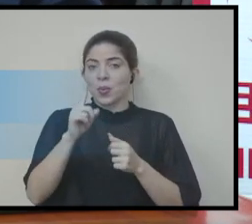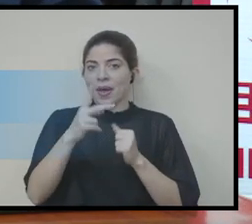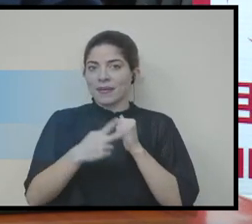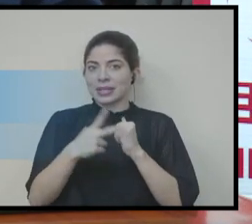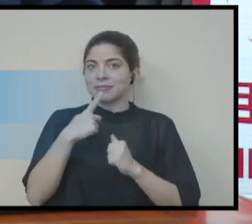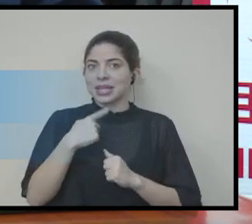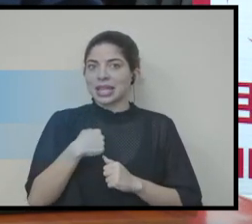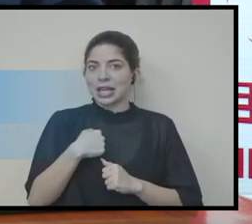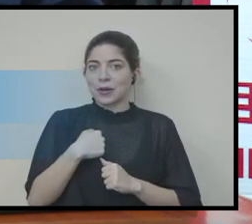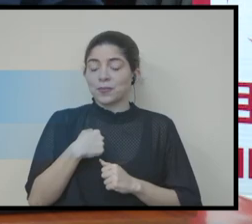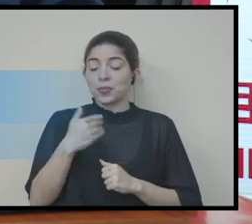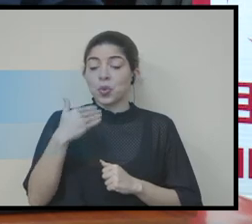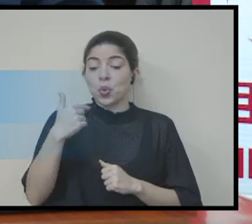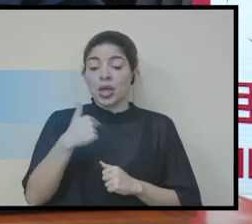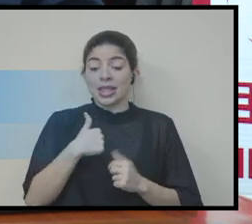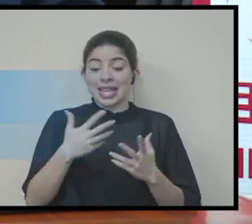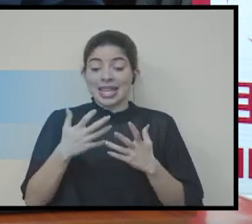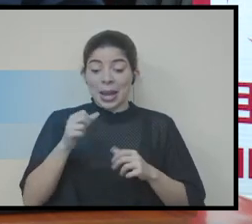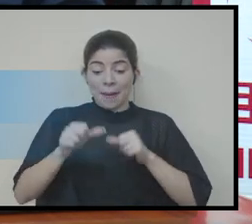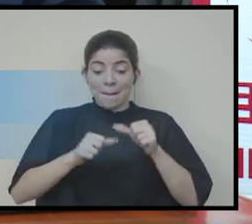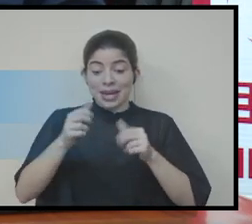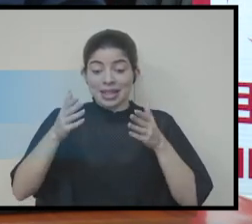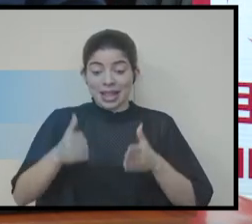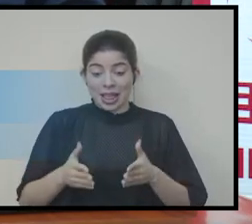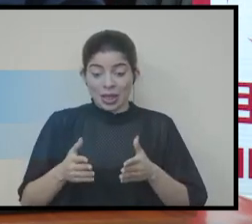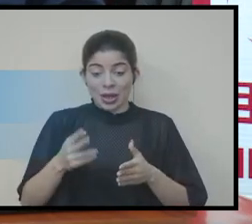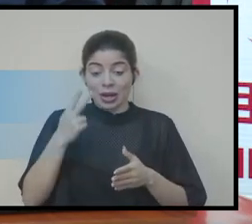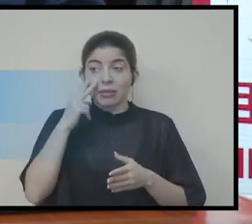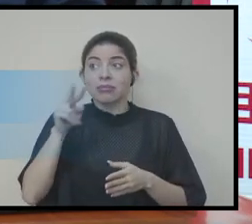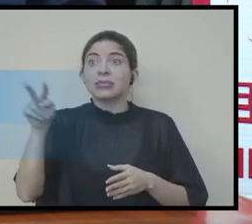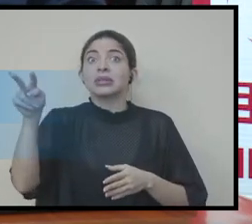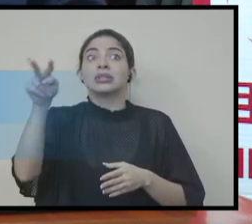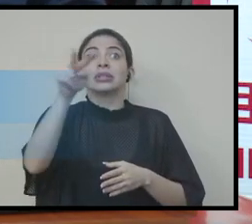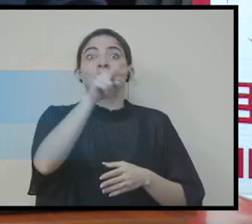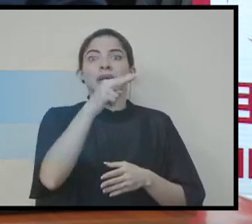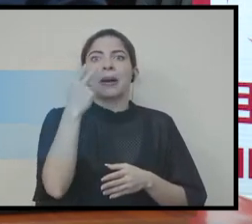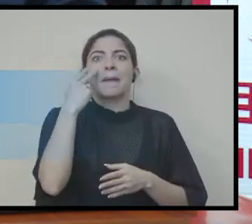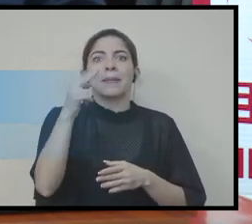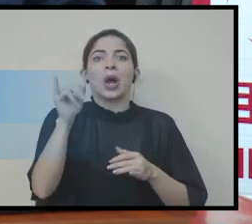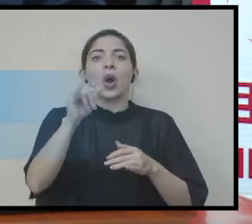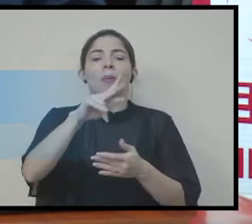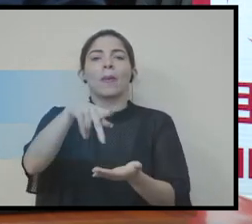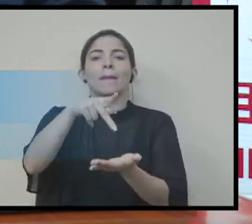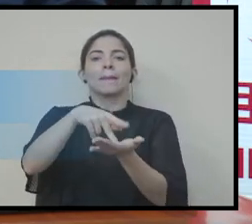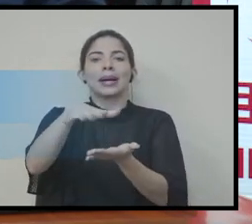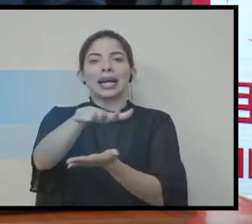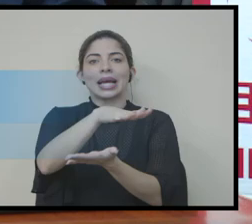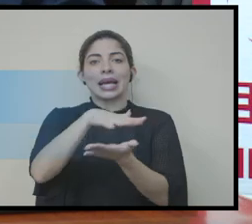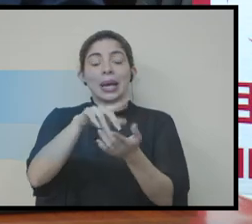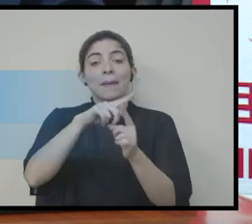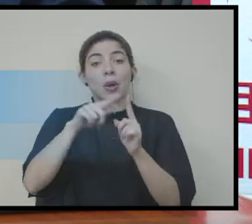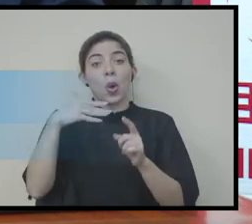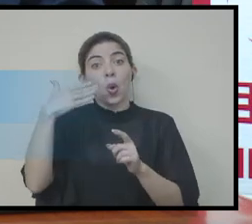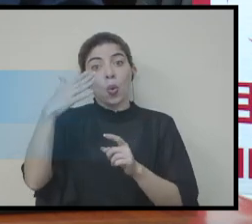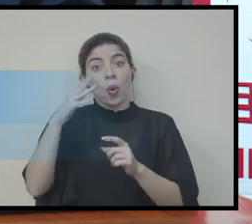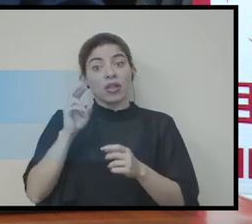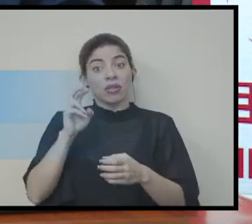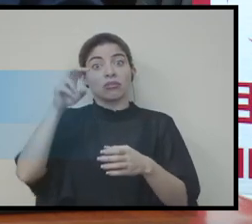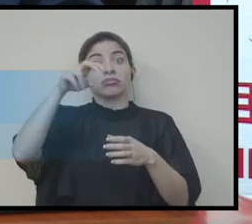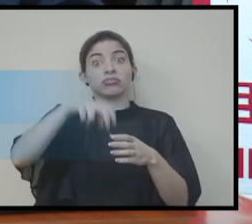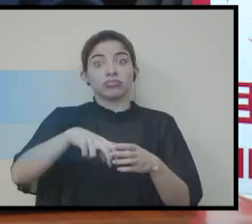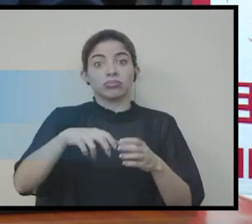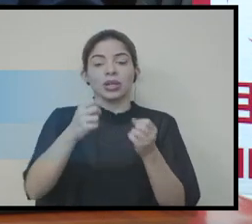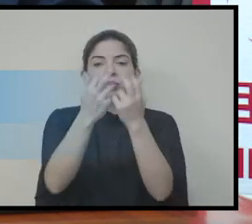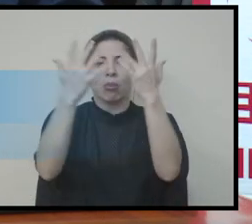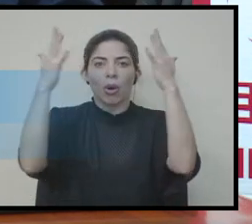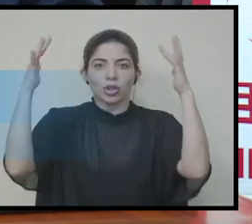dijo, cuando uno quiere ser emprendedor y vuelve a ver hacia afuera, lo que ve es un parquecito, pero ya una vez que se tira, es